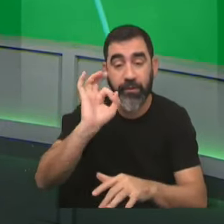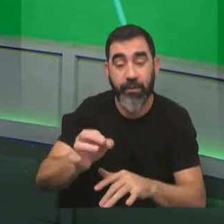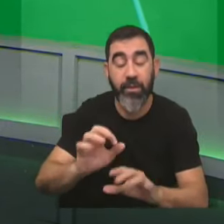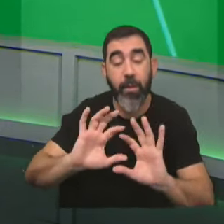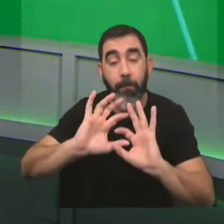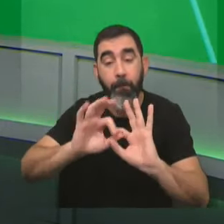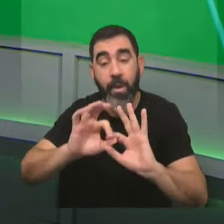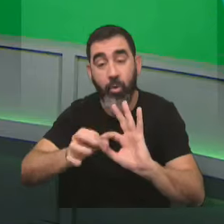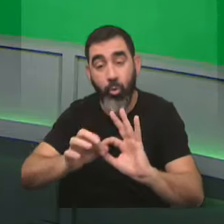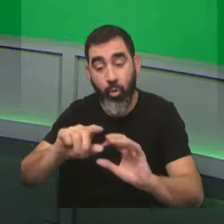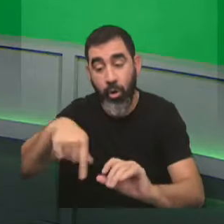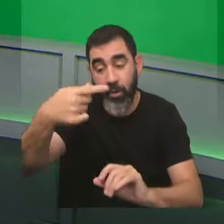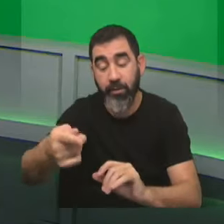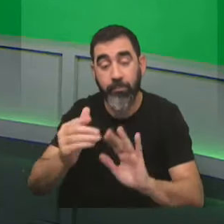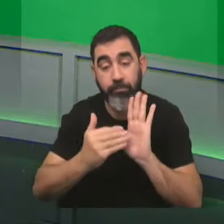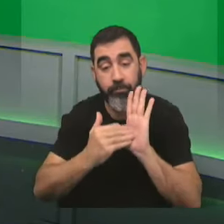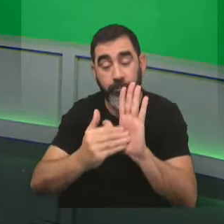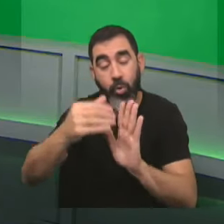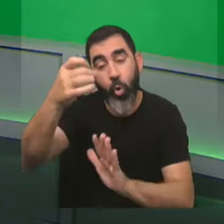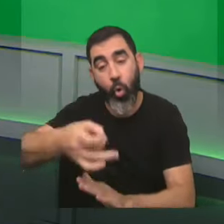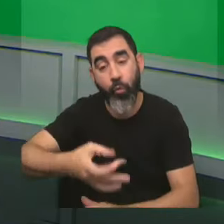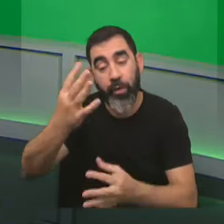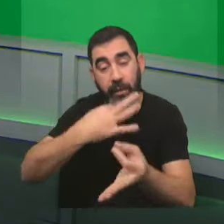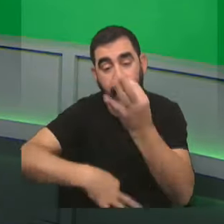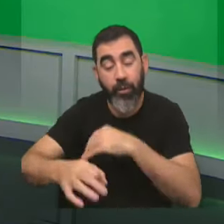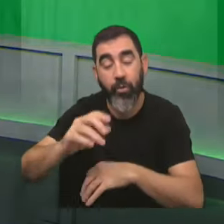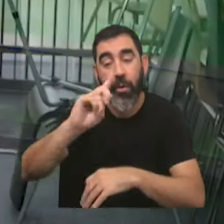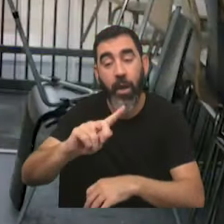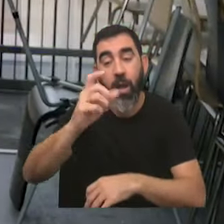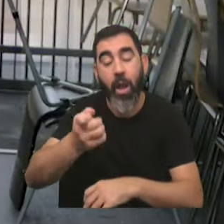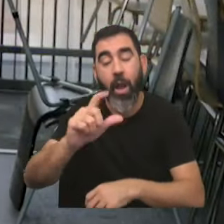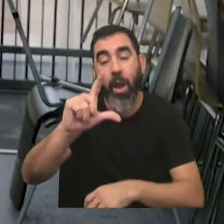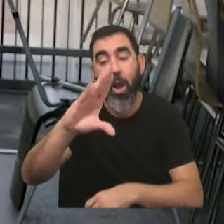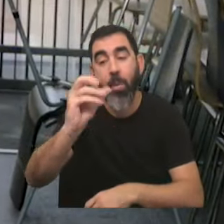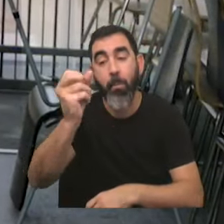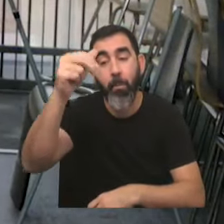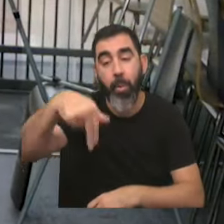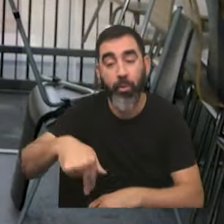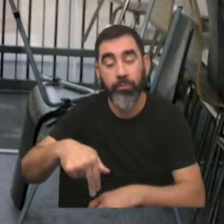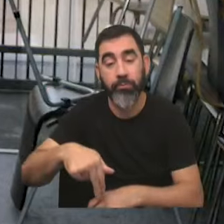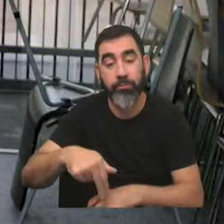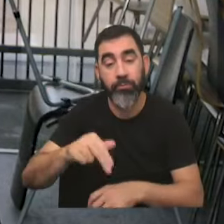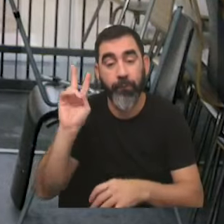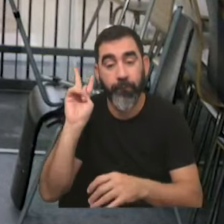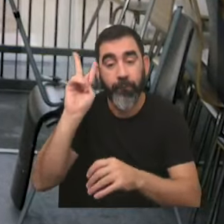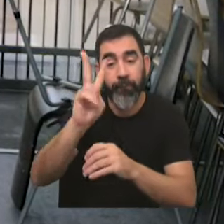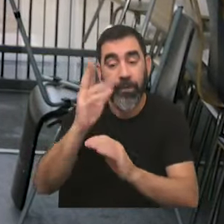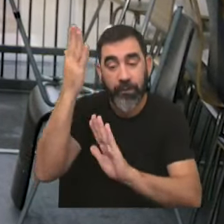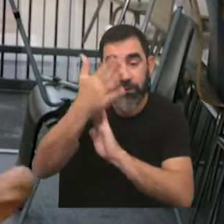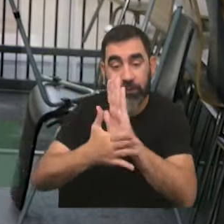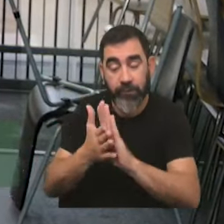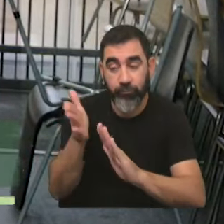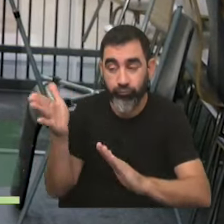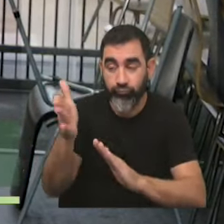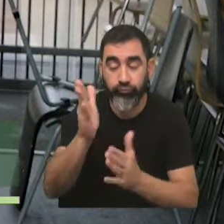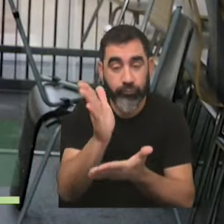miércoles van a realizar la presentación oficial en el teatro galpón lo que estamos haciendo es un recorrido nacional en todo por todos